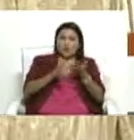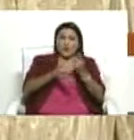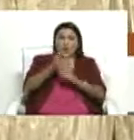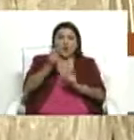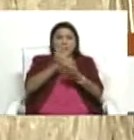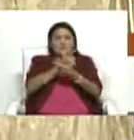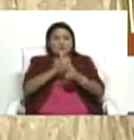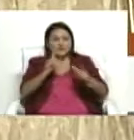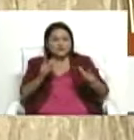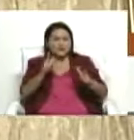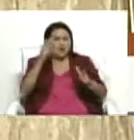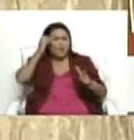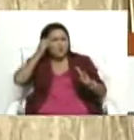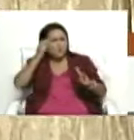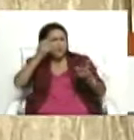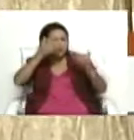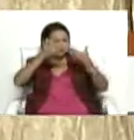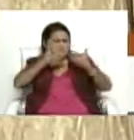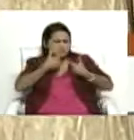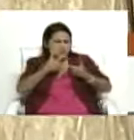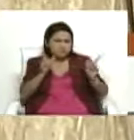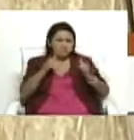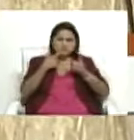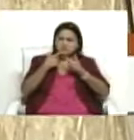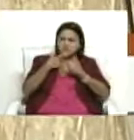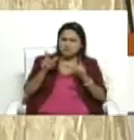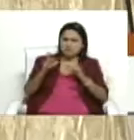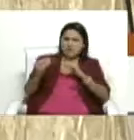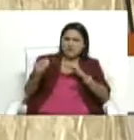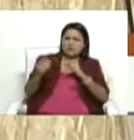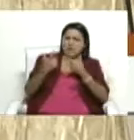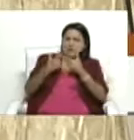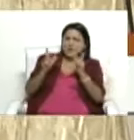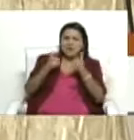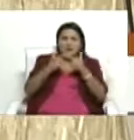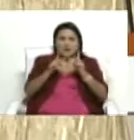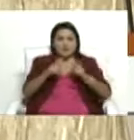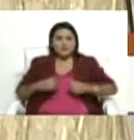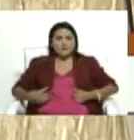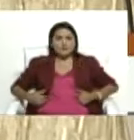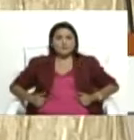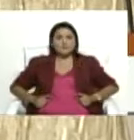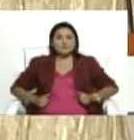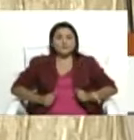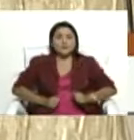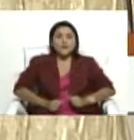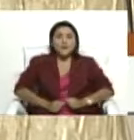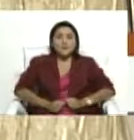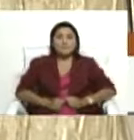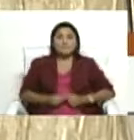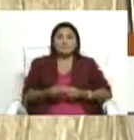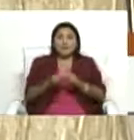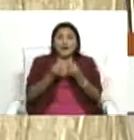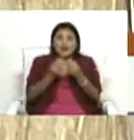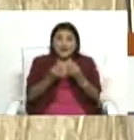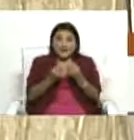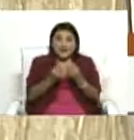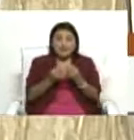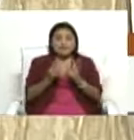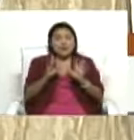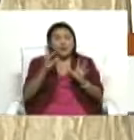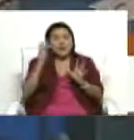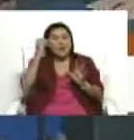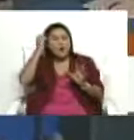de opinión, la libertad de conversación, la libertad de discusión, para que desde la